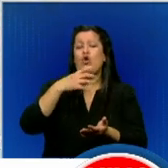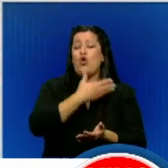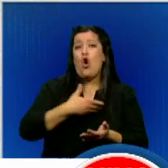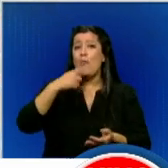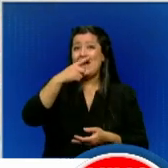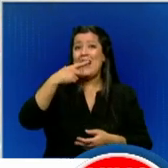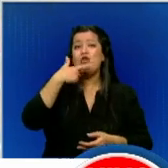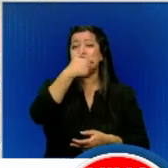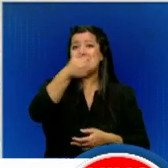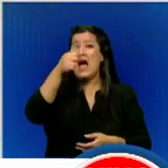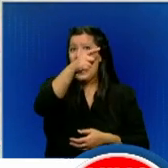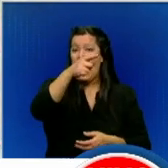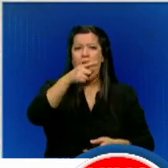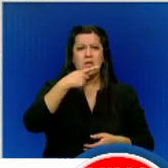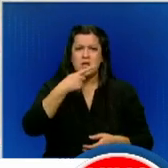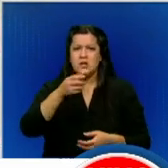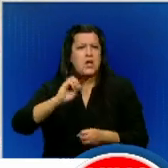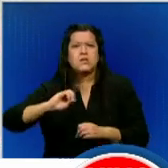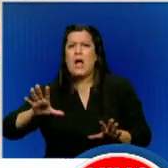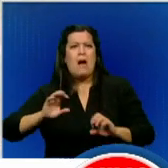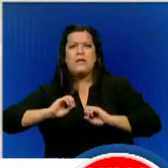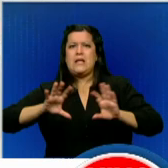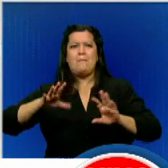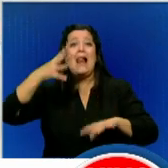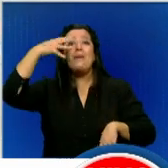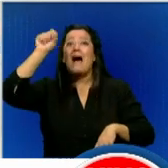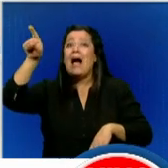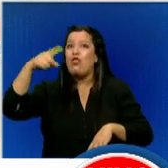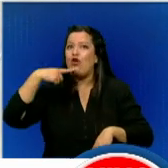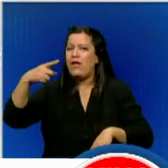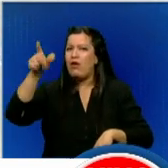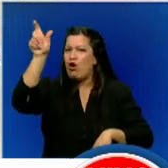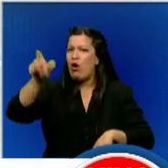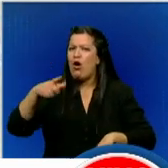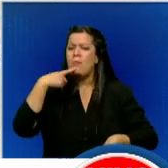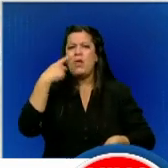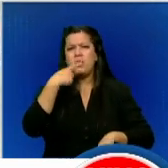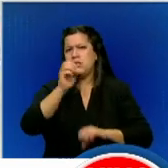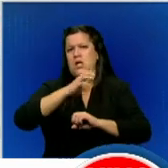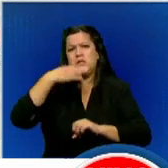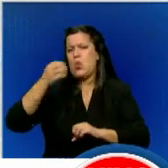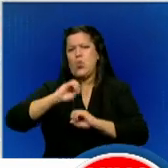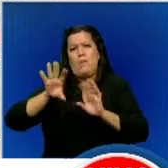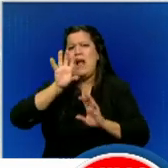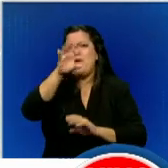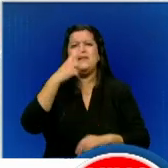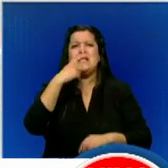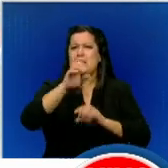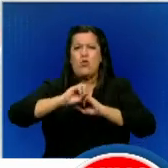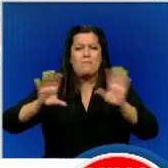por esa decisión y el perjuicio que iba a significar para el pueblo puntano ese embajador